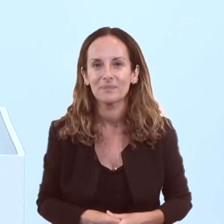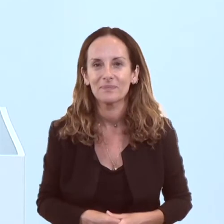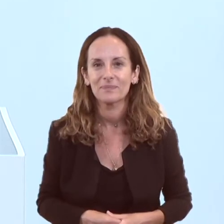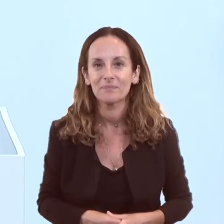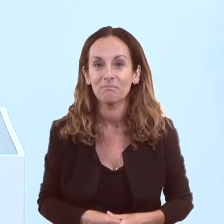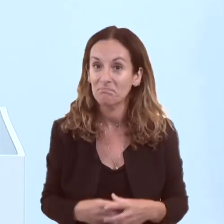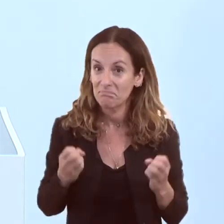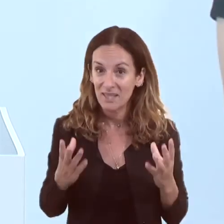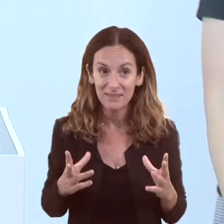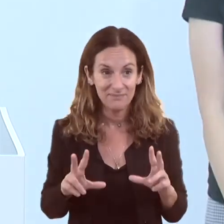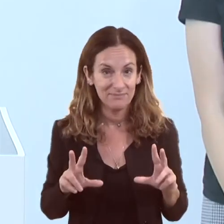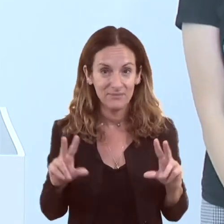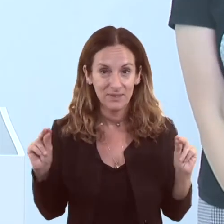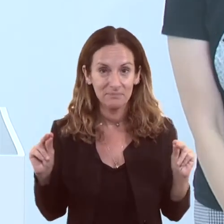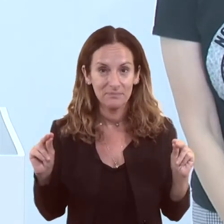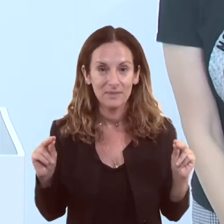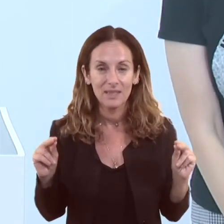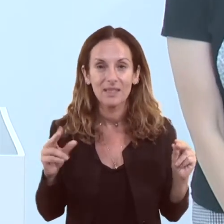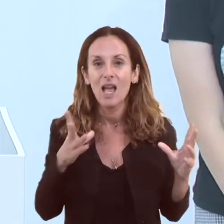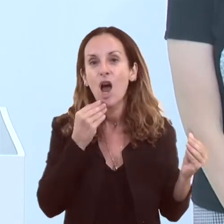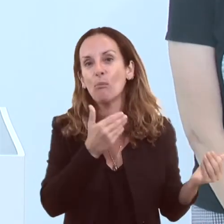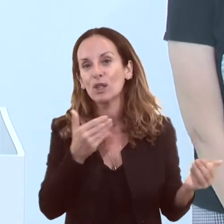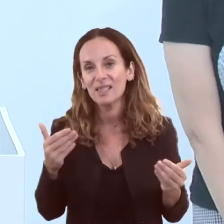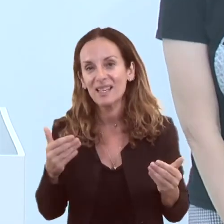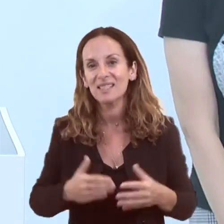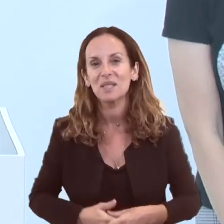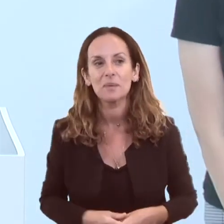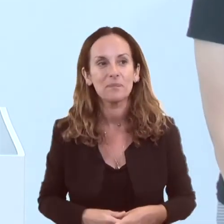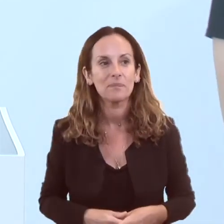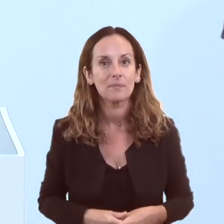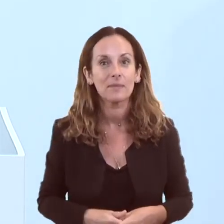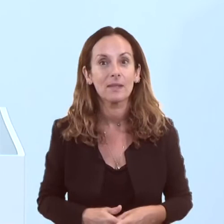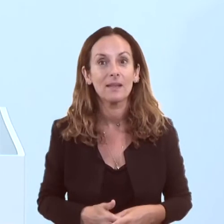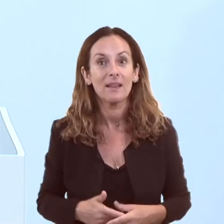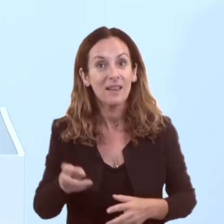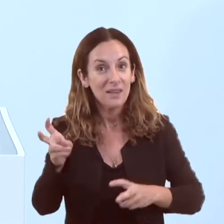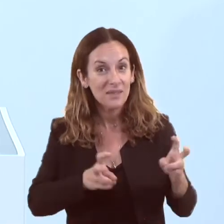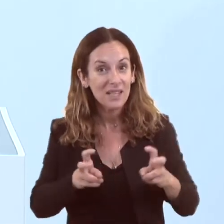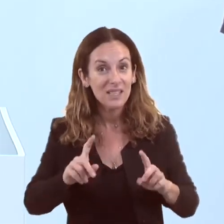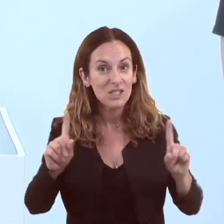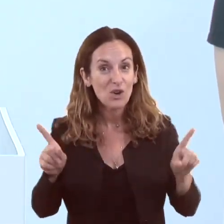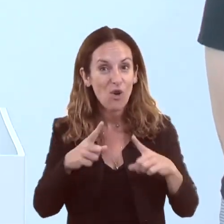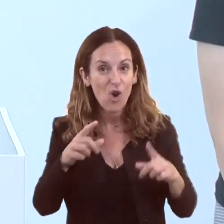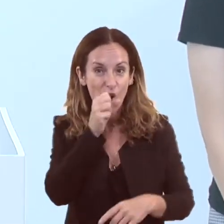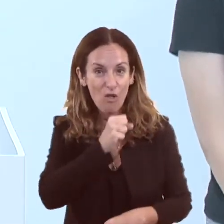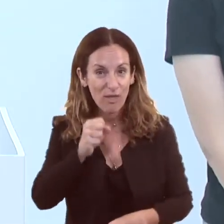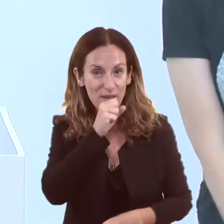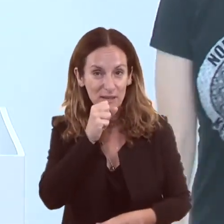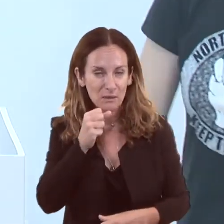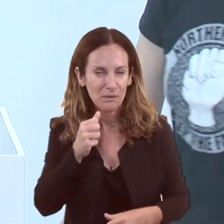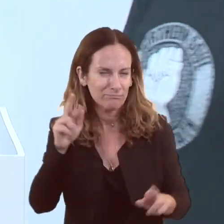está todo bien bueno Muchas gracias y Si venís al concierto Espero que lo paséis bien